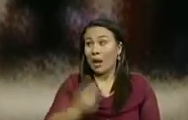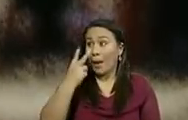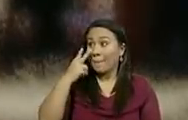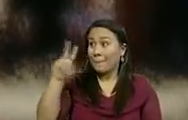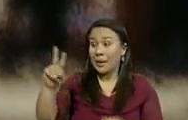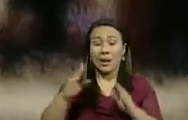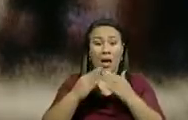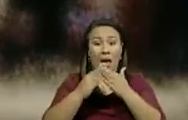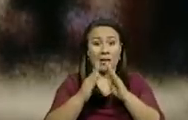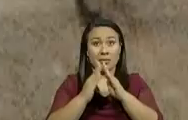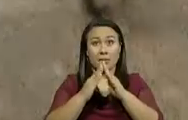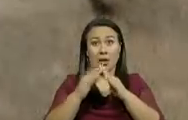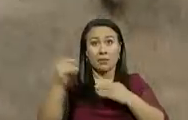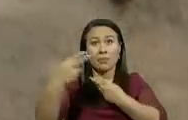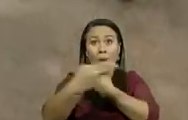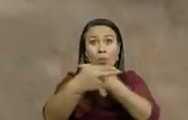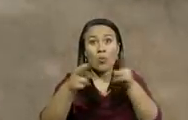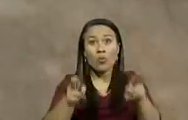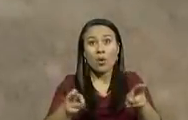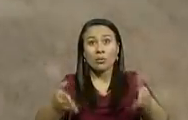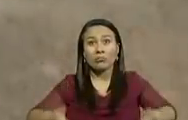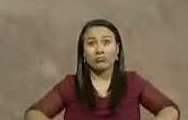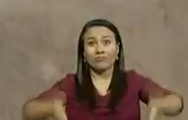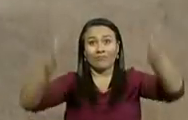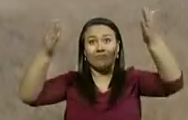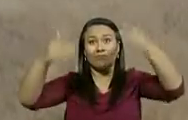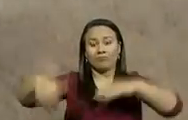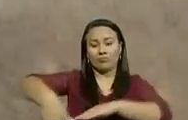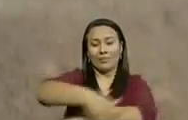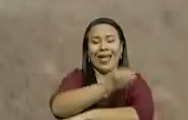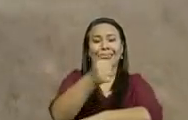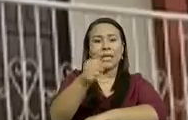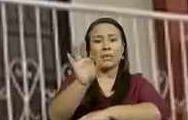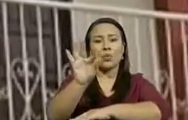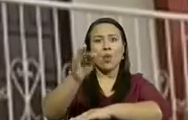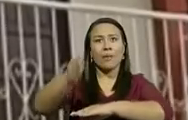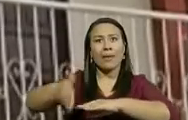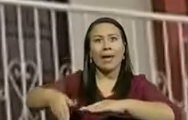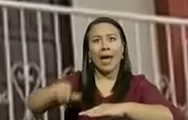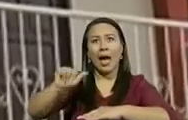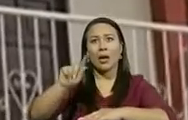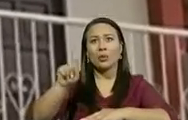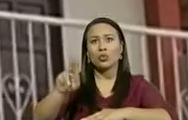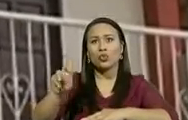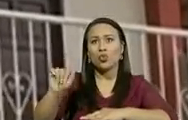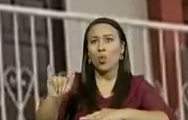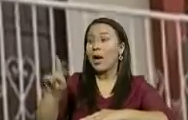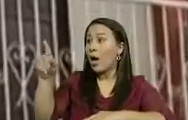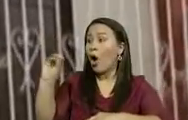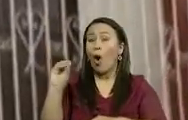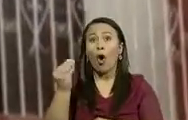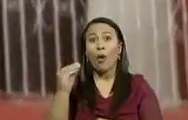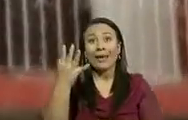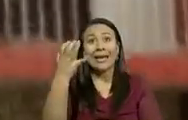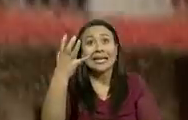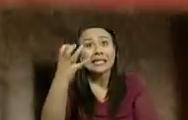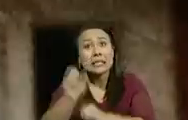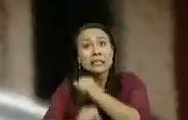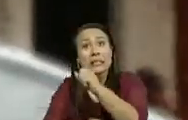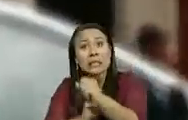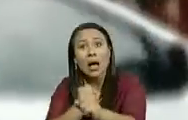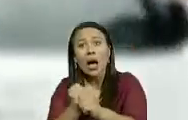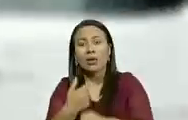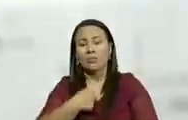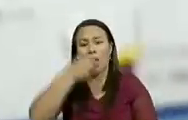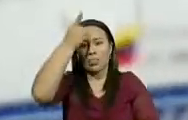en una de las habitaciones de esta vivienda ubicada en las calles 19 y Azuay que la familia del menor de 15 años de edad se encontró con